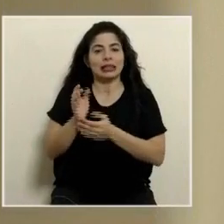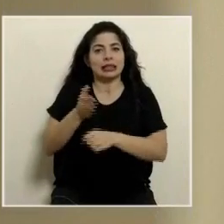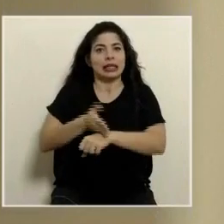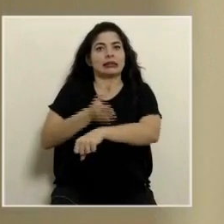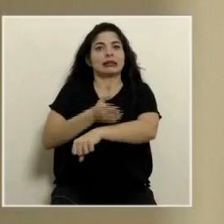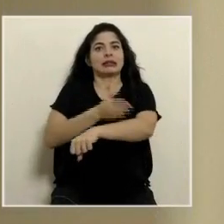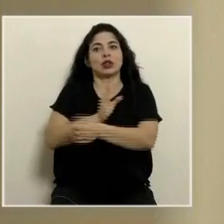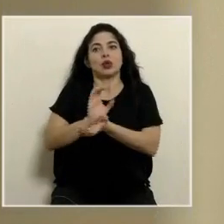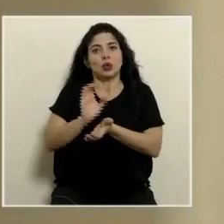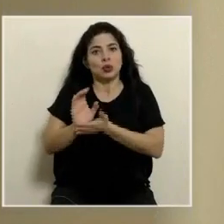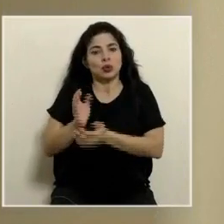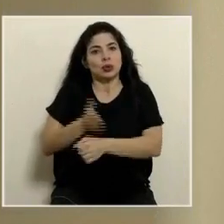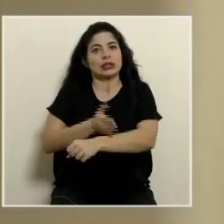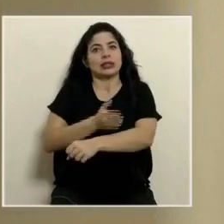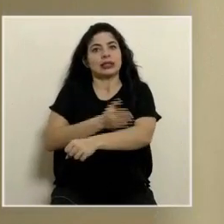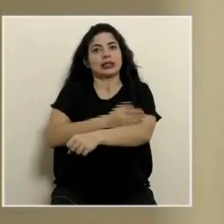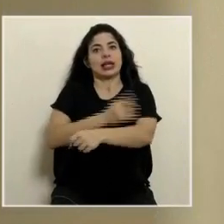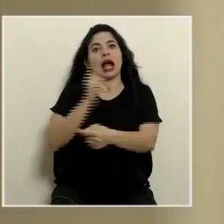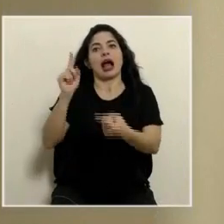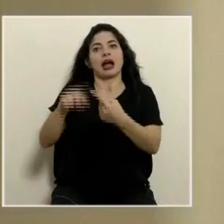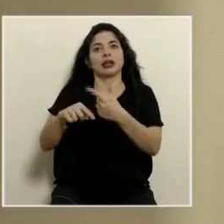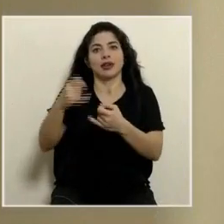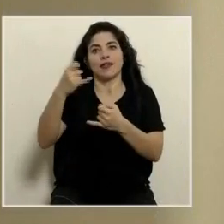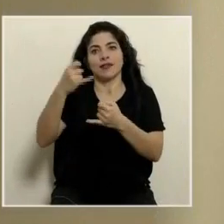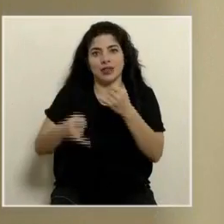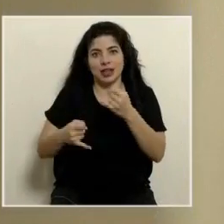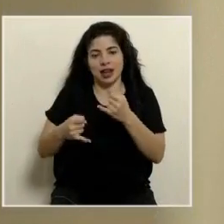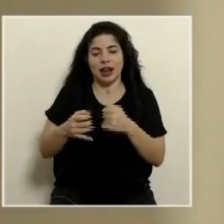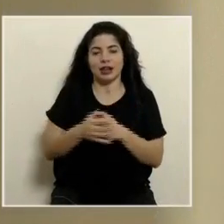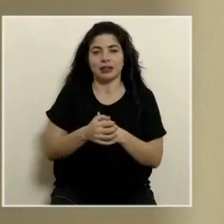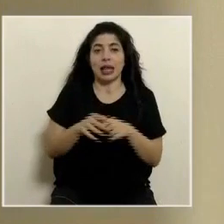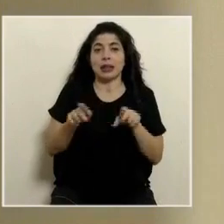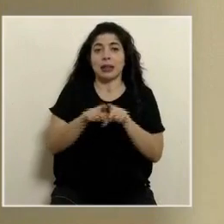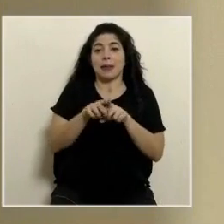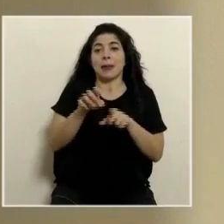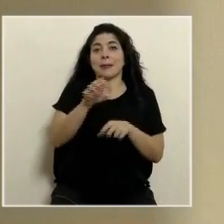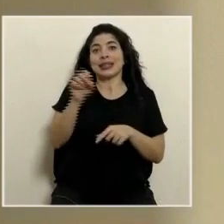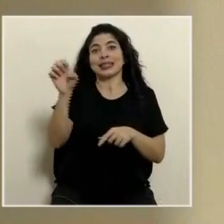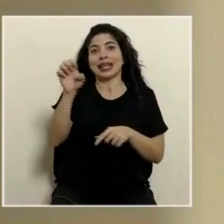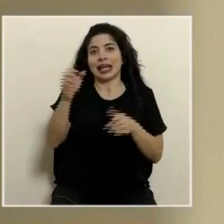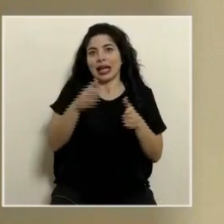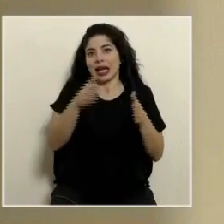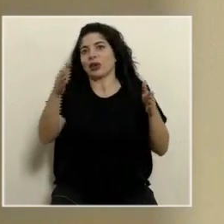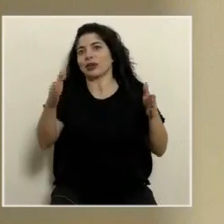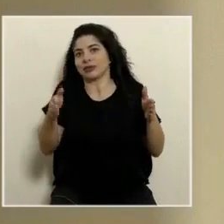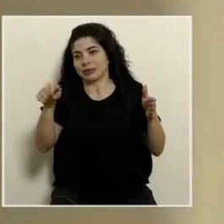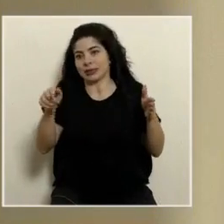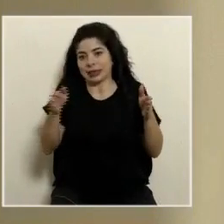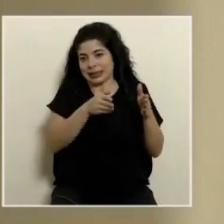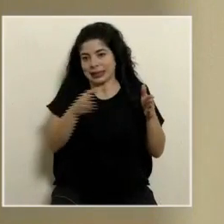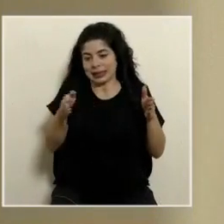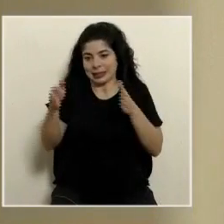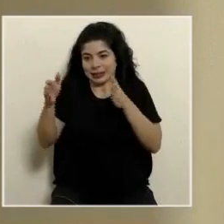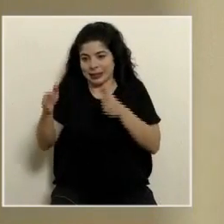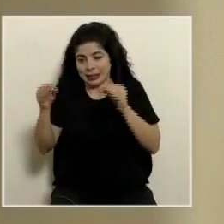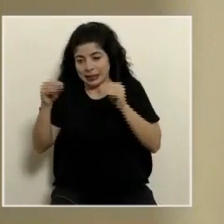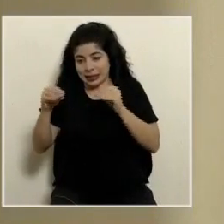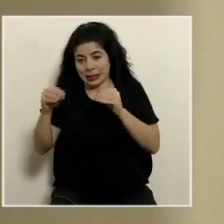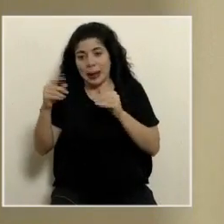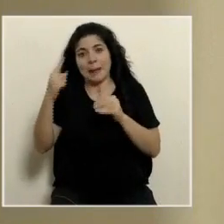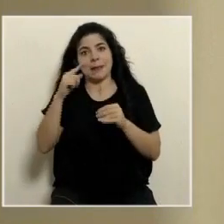recuperando el curso a final y durante el mes inclusive de enero, para garantizar el derecho de la